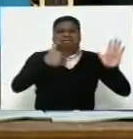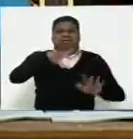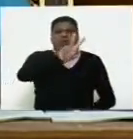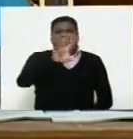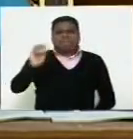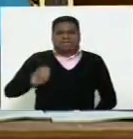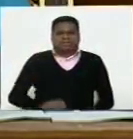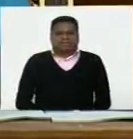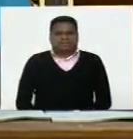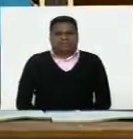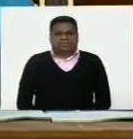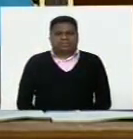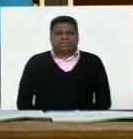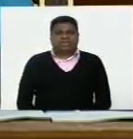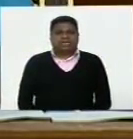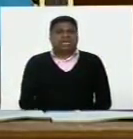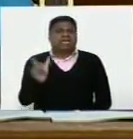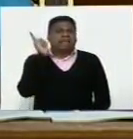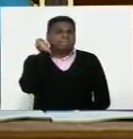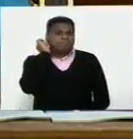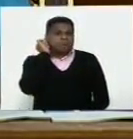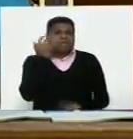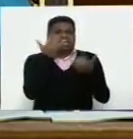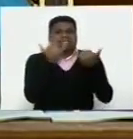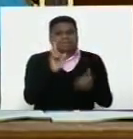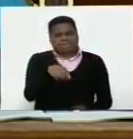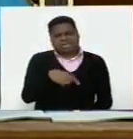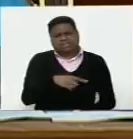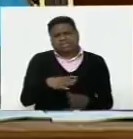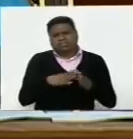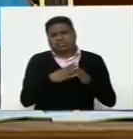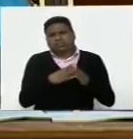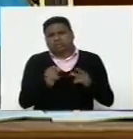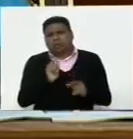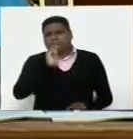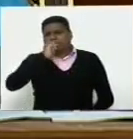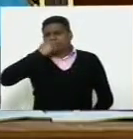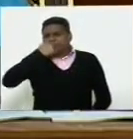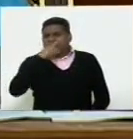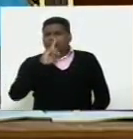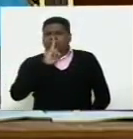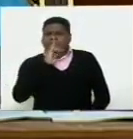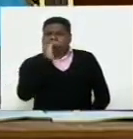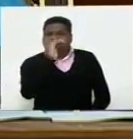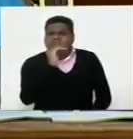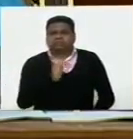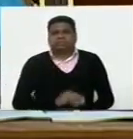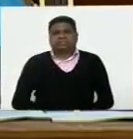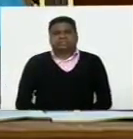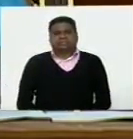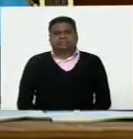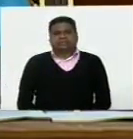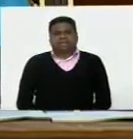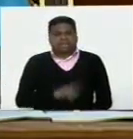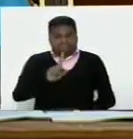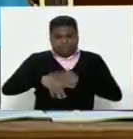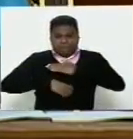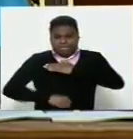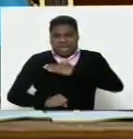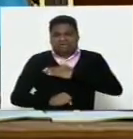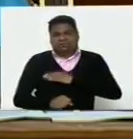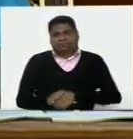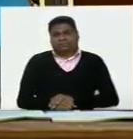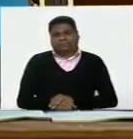Las mujeres gestantes tienen derecho a la privacidad durante las consultas prenatales, el trabajo de parto, parto y posparto. Los